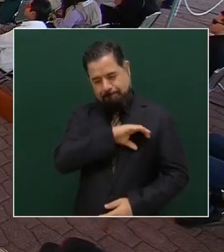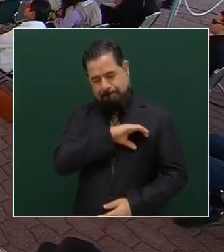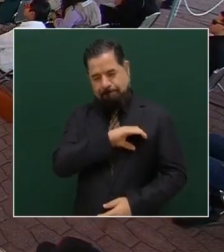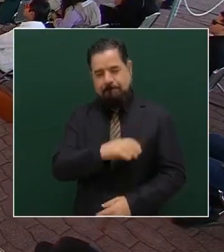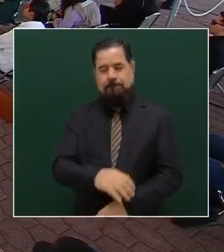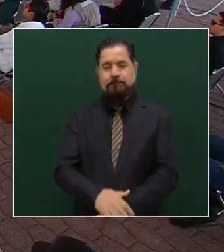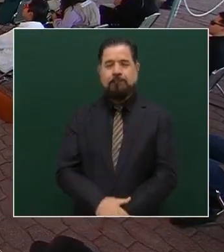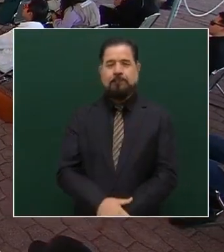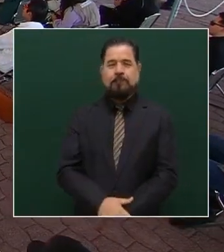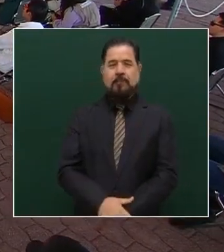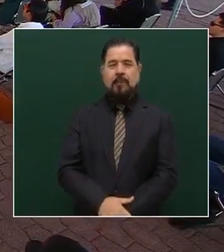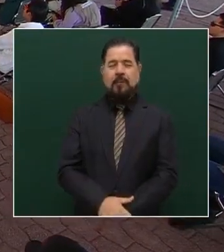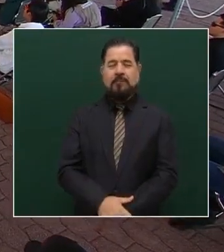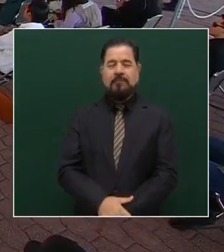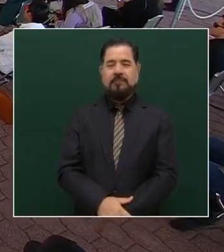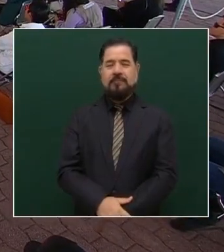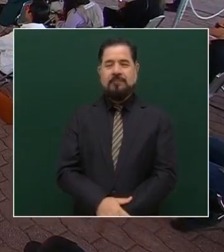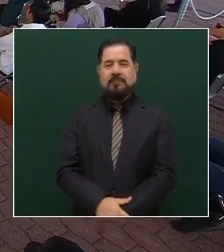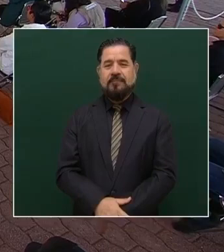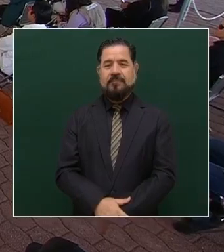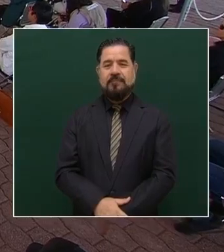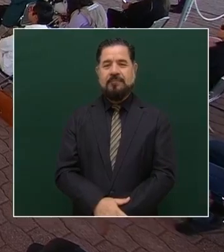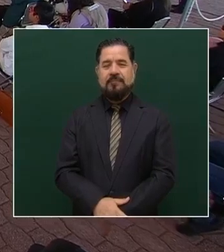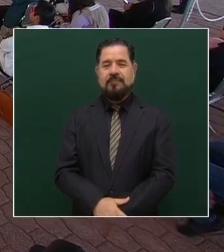es obligado